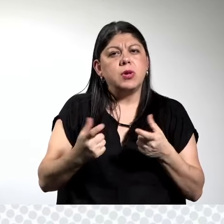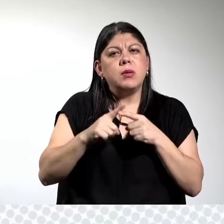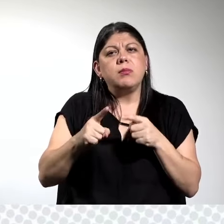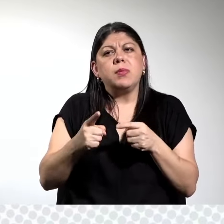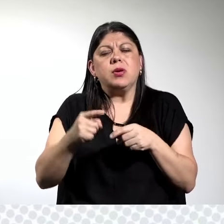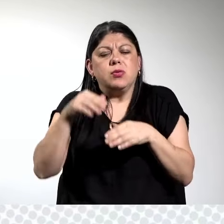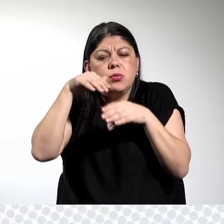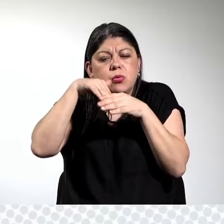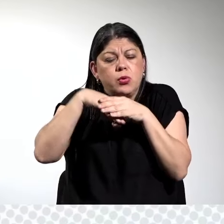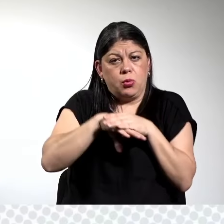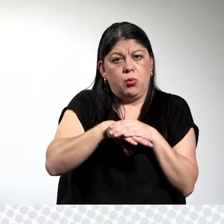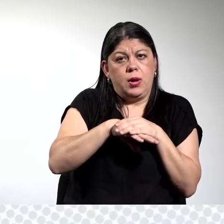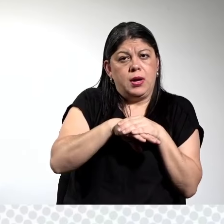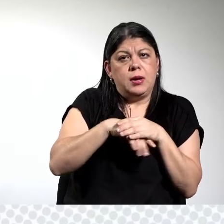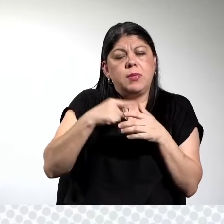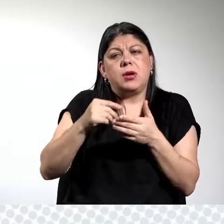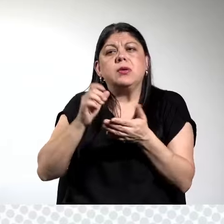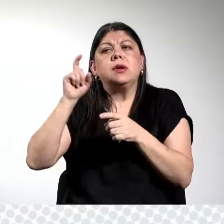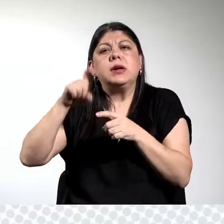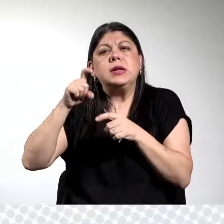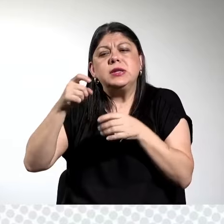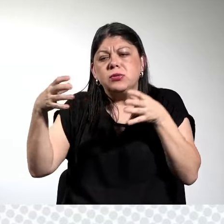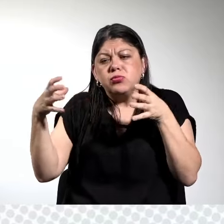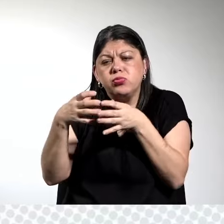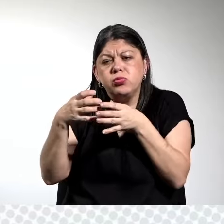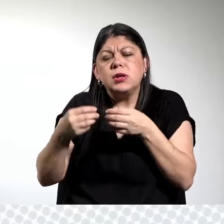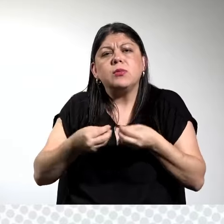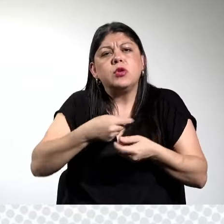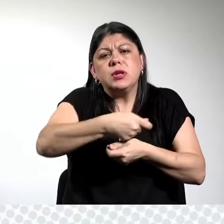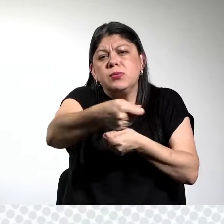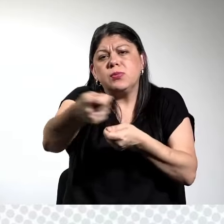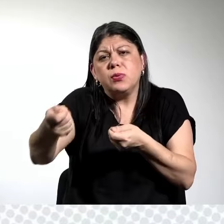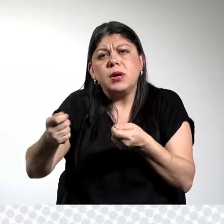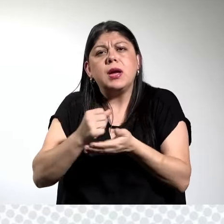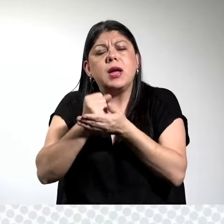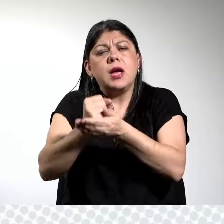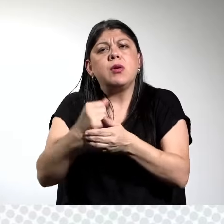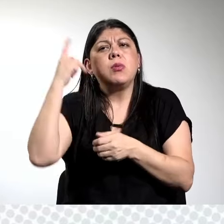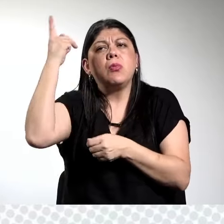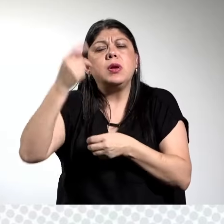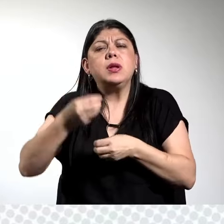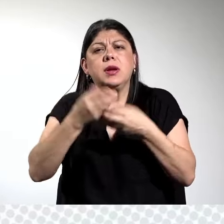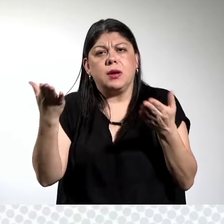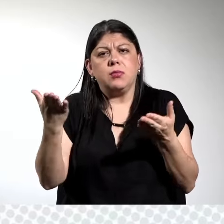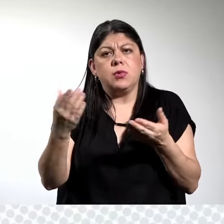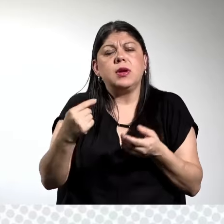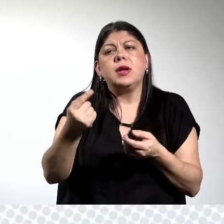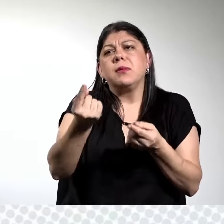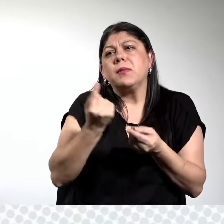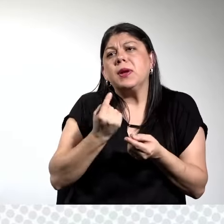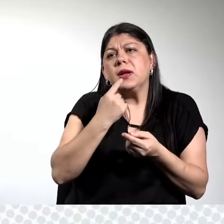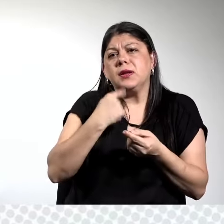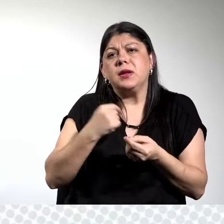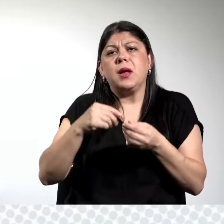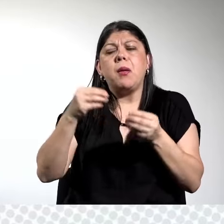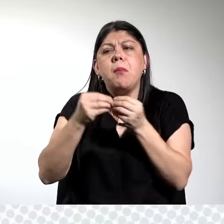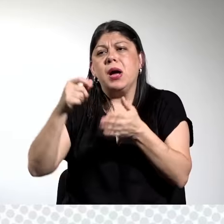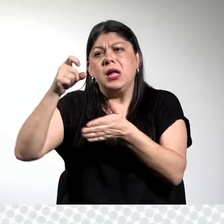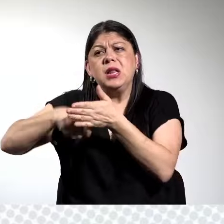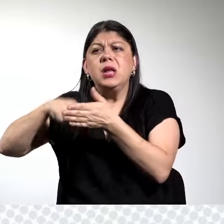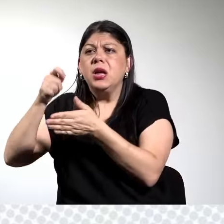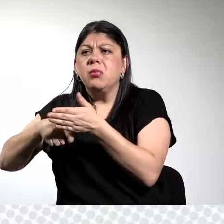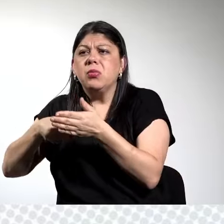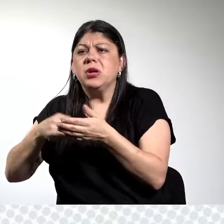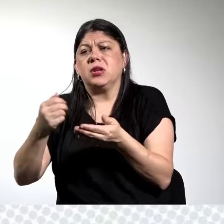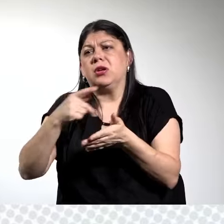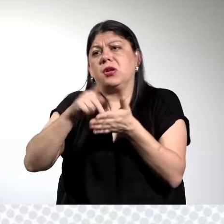se concentra. Si no atacamos la concentración de la riqueza, no podemos hacer política pública. Y cualquiera que venga y le diga que va a cobrar más impuestos, que le va a cobrar impuestos a